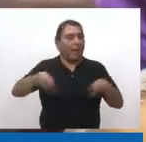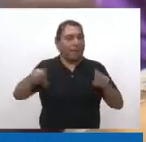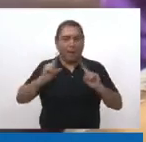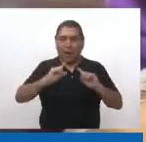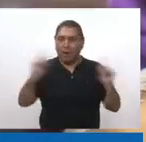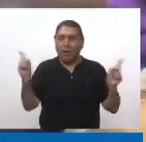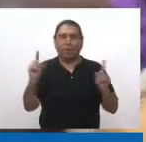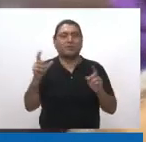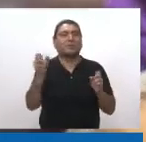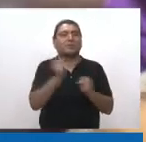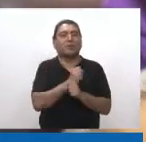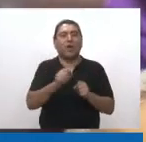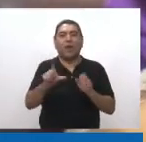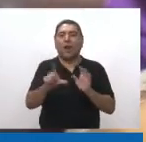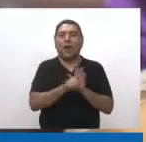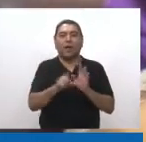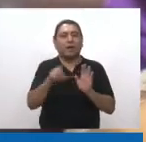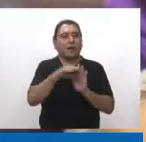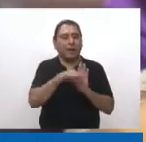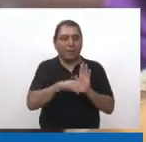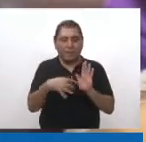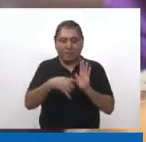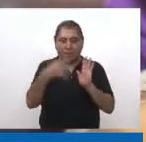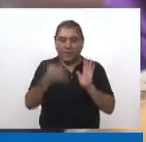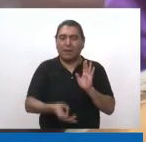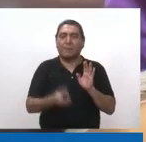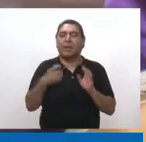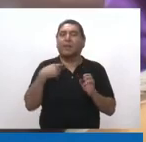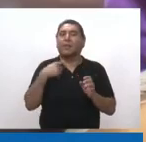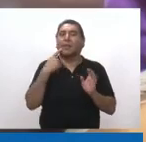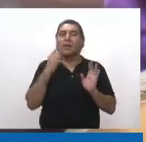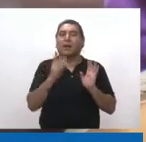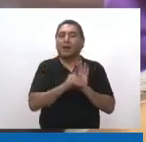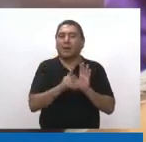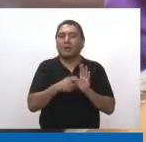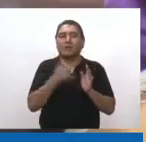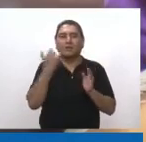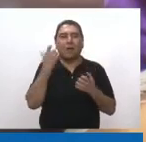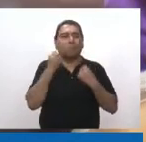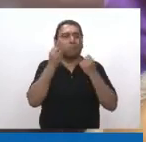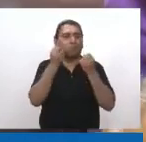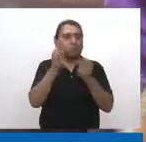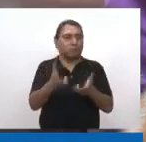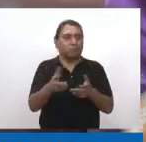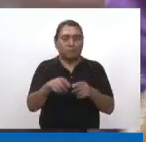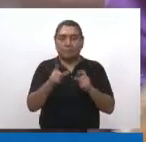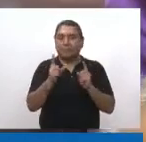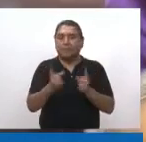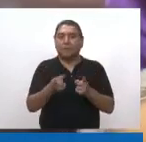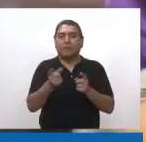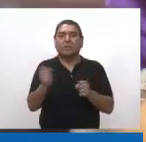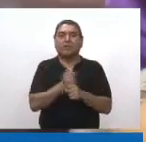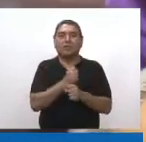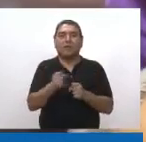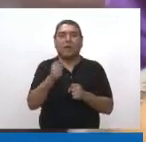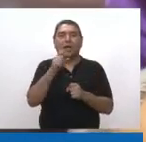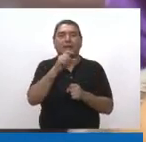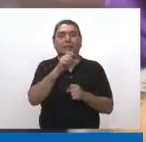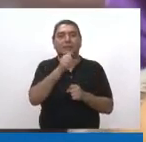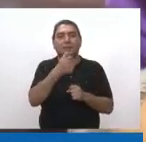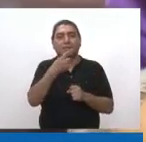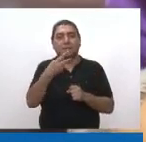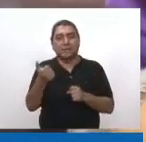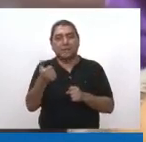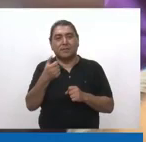la ley reglamentaria, lo que pasó con estos decretos que quedaban en ese limbo que ya dijimos. Cuando se sanciona la 26.122,